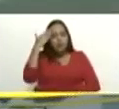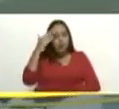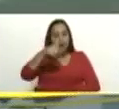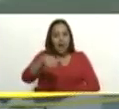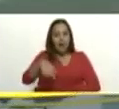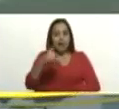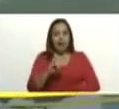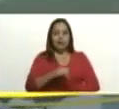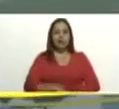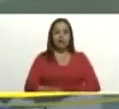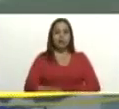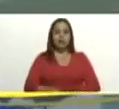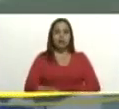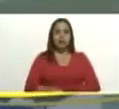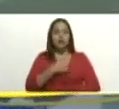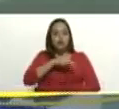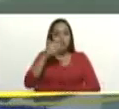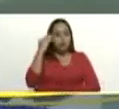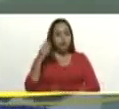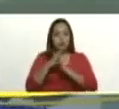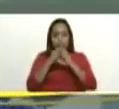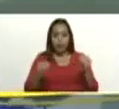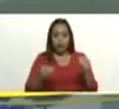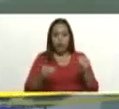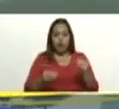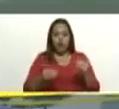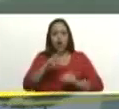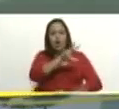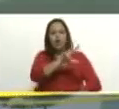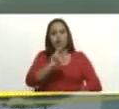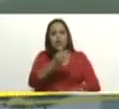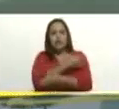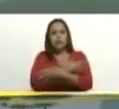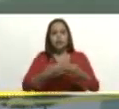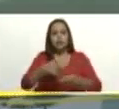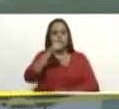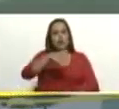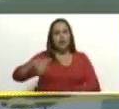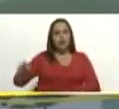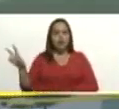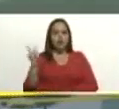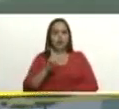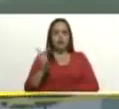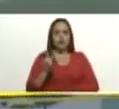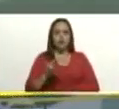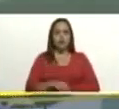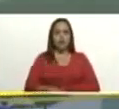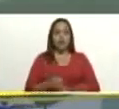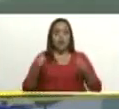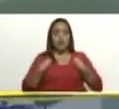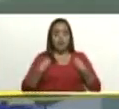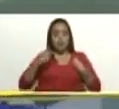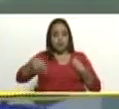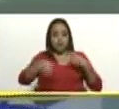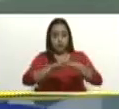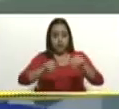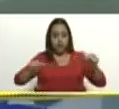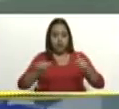aquí, y nos consta a todos los 30 millones de venezolanos y venezolanas que vivimos en esta